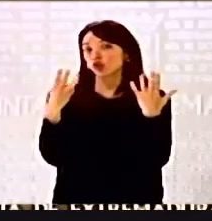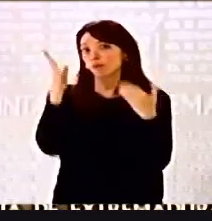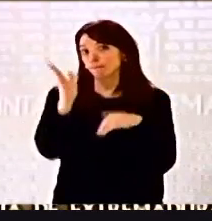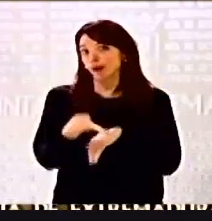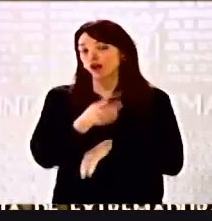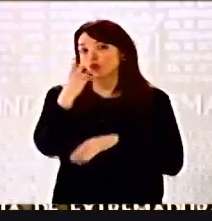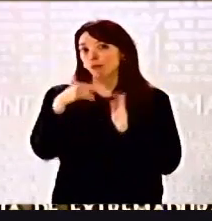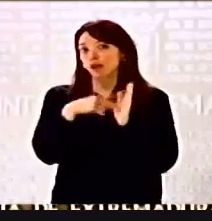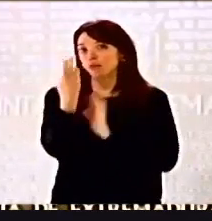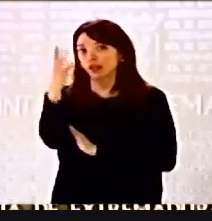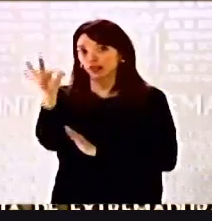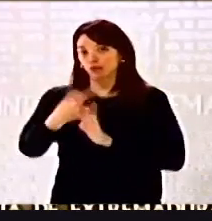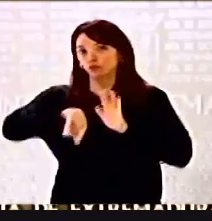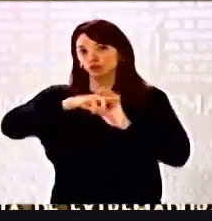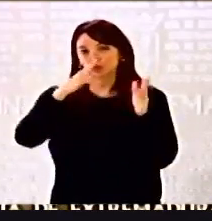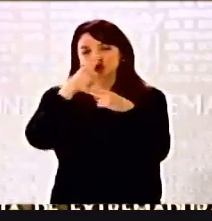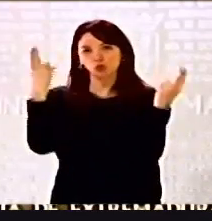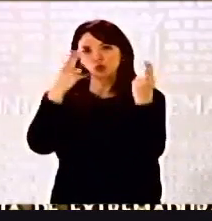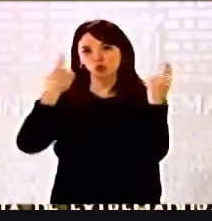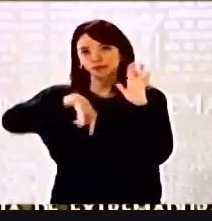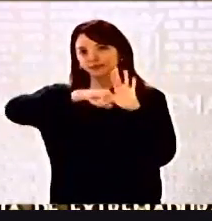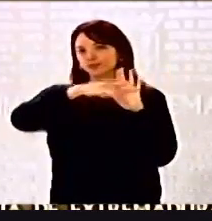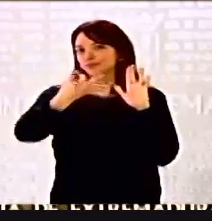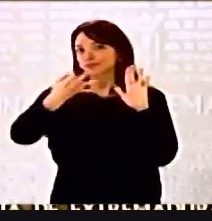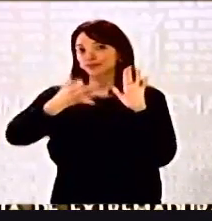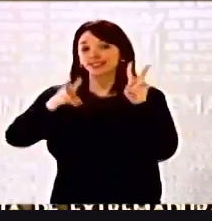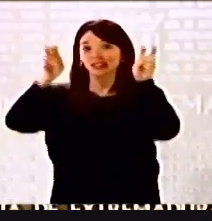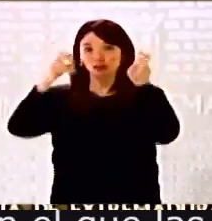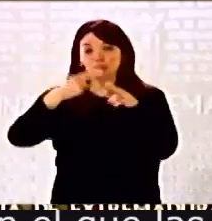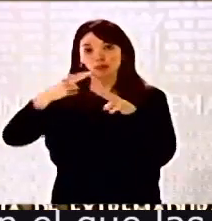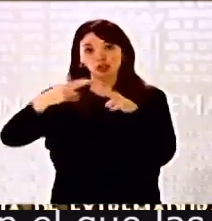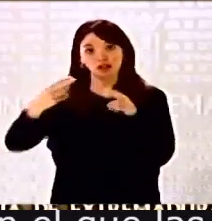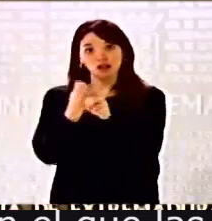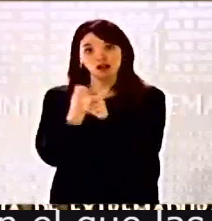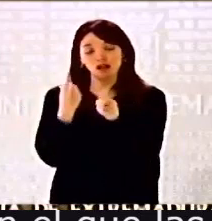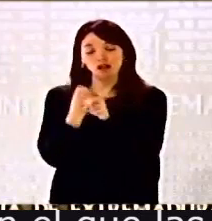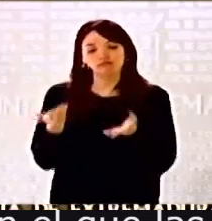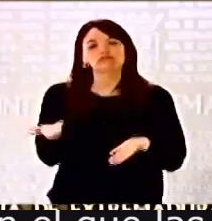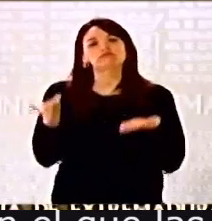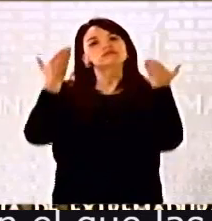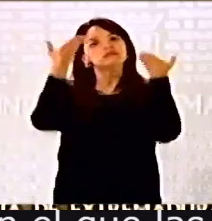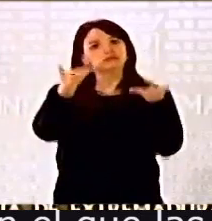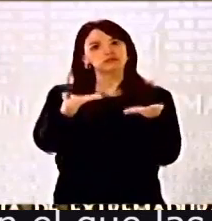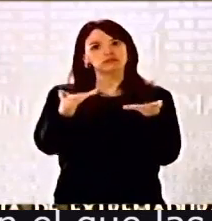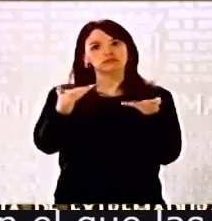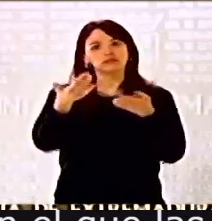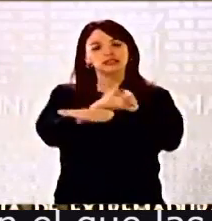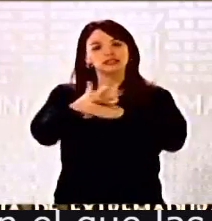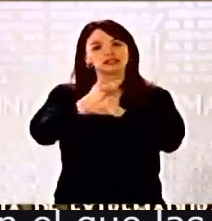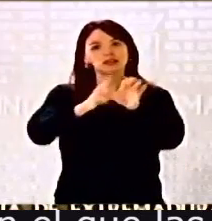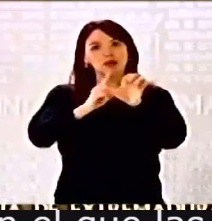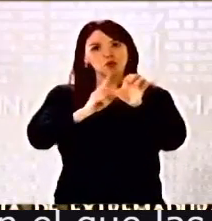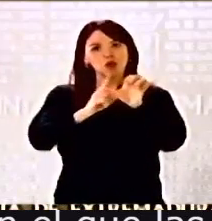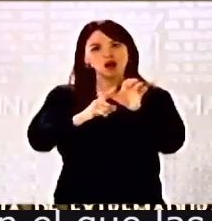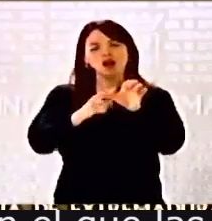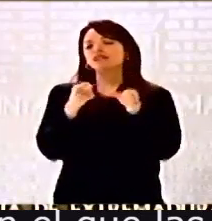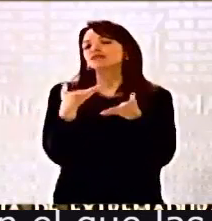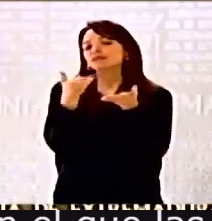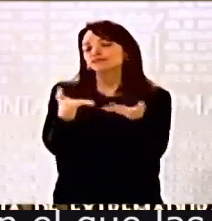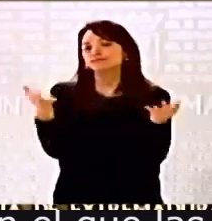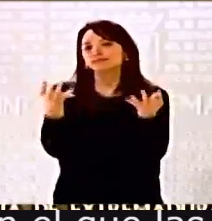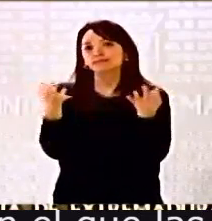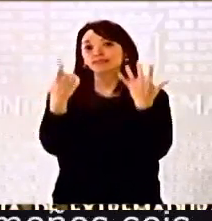8/2020, en el que las políticas de empleo ponen a disposición de los extremeños 6 líneas en